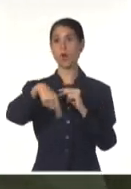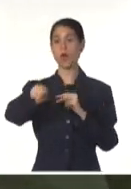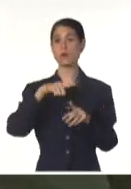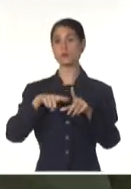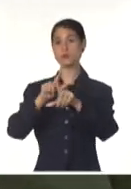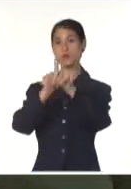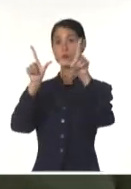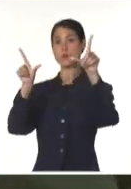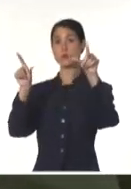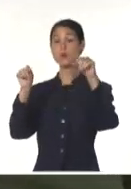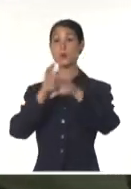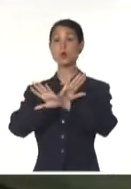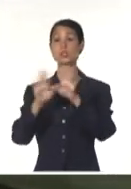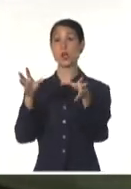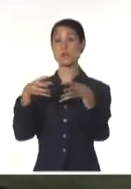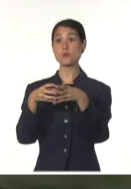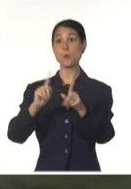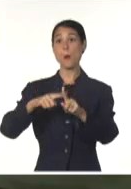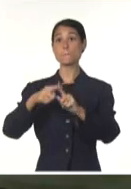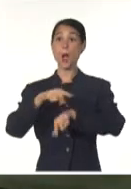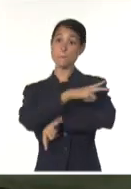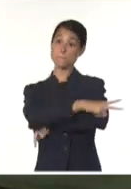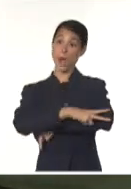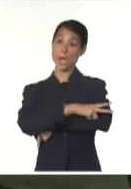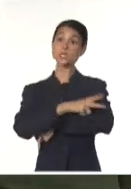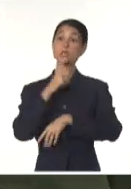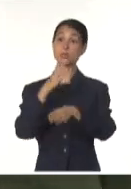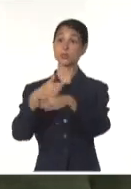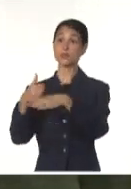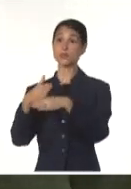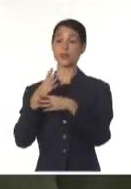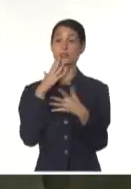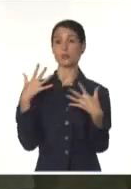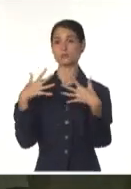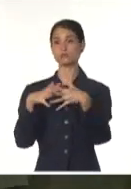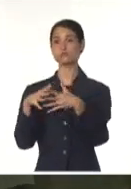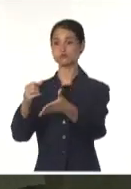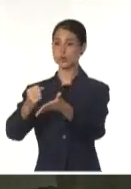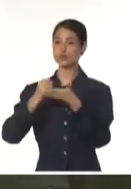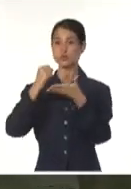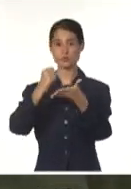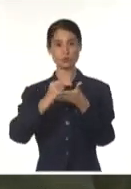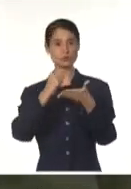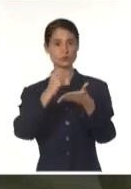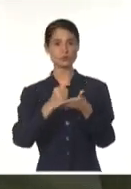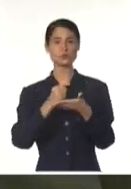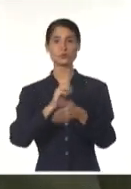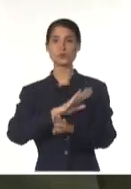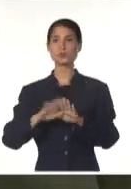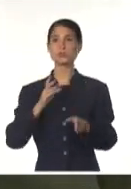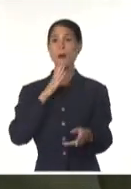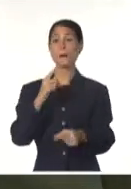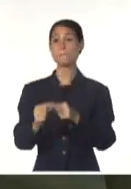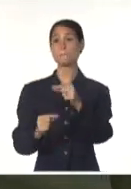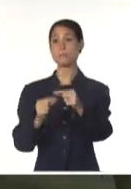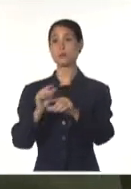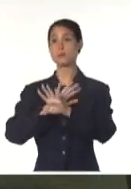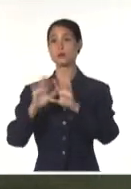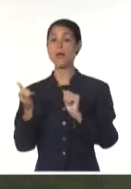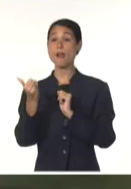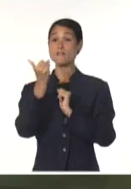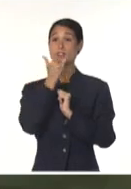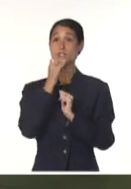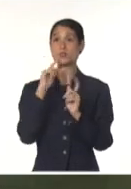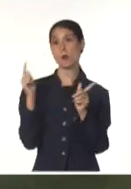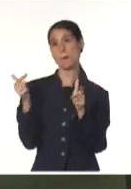estado haciendo con países amigos nos permita estar en mejores condiciones para ir disminuyendo gradualmente los déficits de generación, aunque